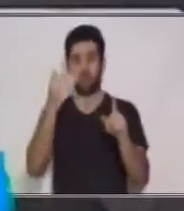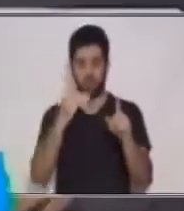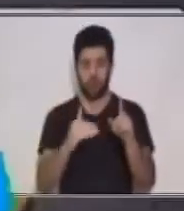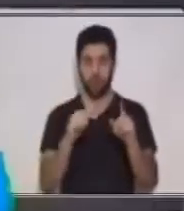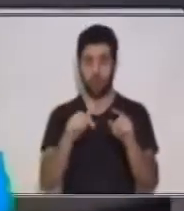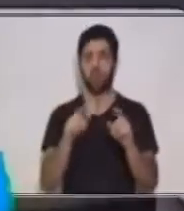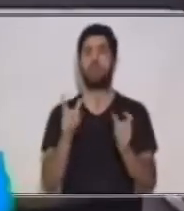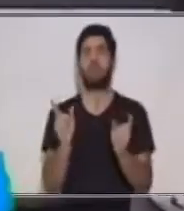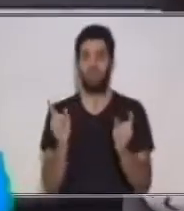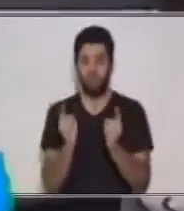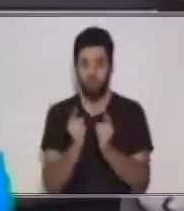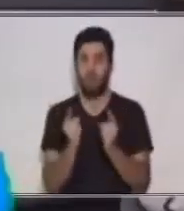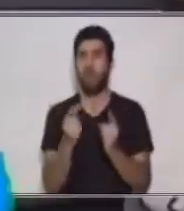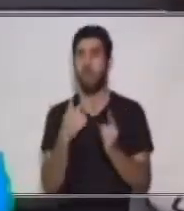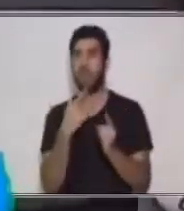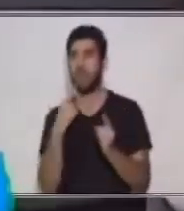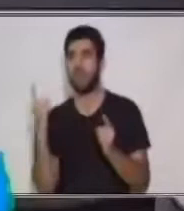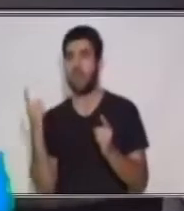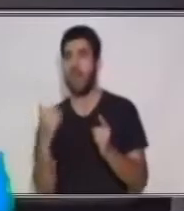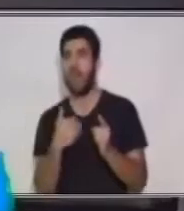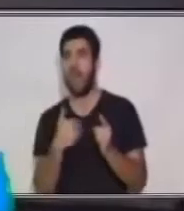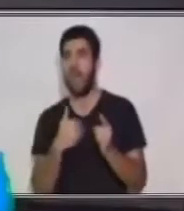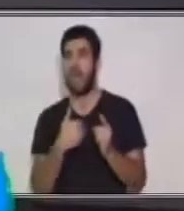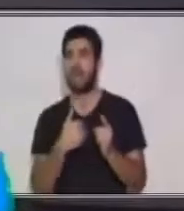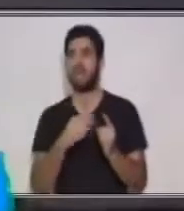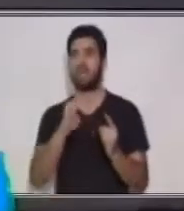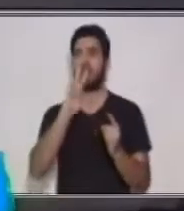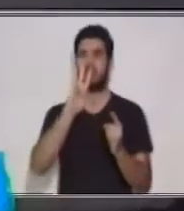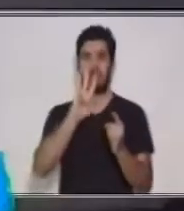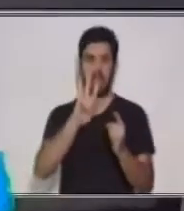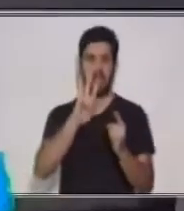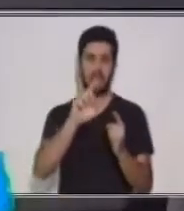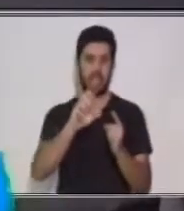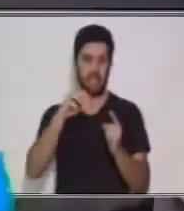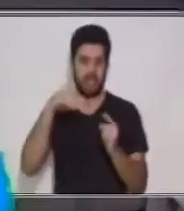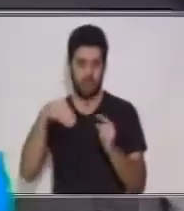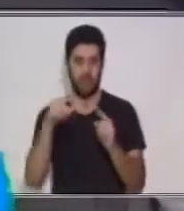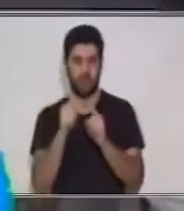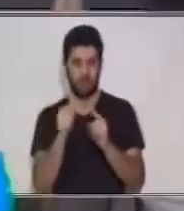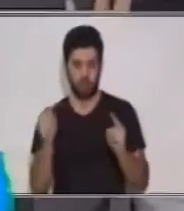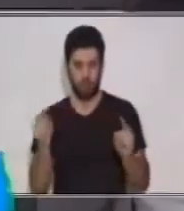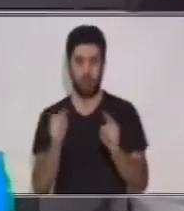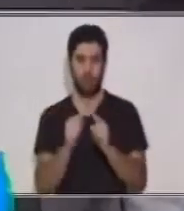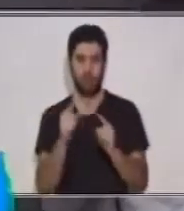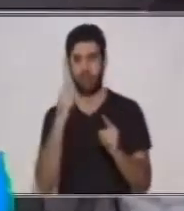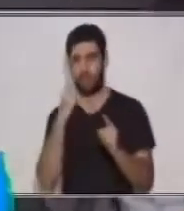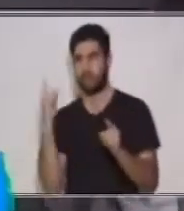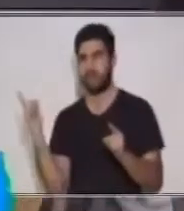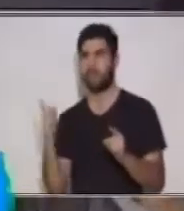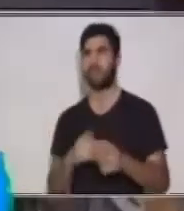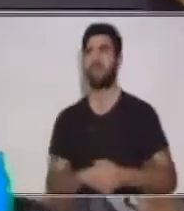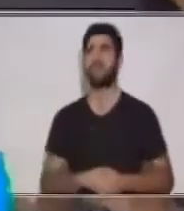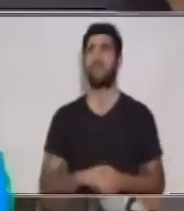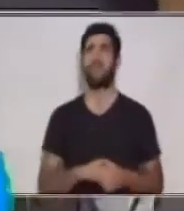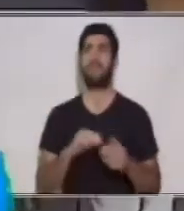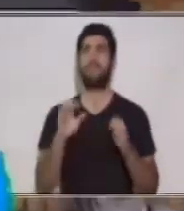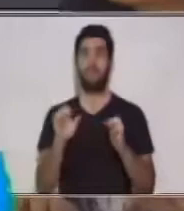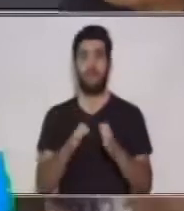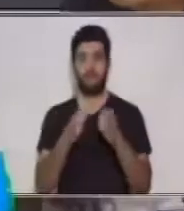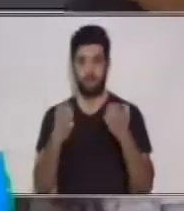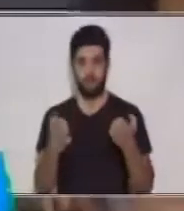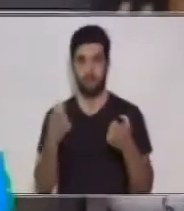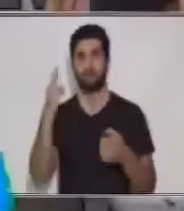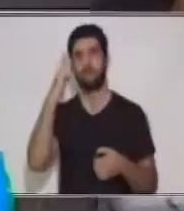pero en la parte de abajo tiene un lado más corto. Este último lado es de 3 centímetros. Entonces